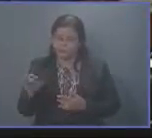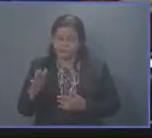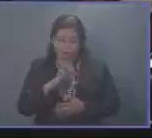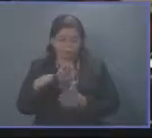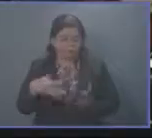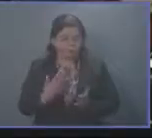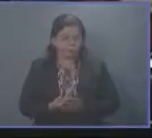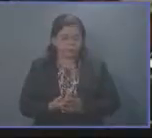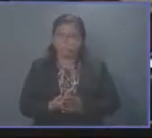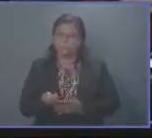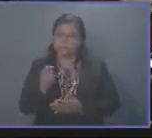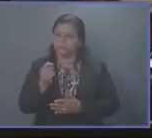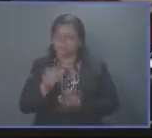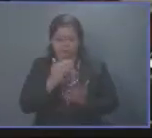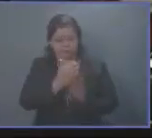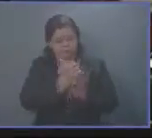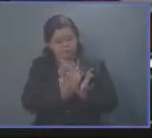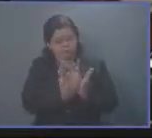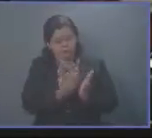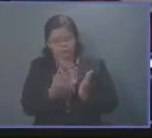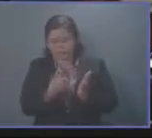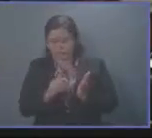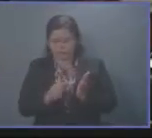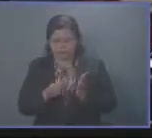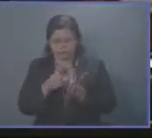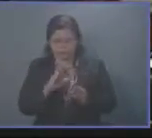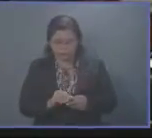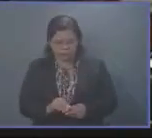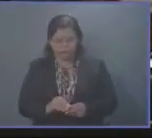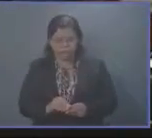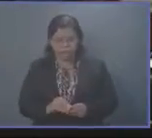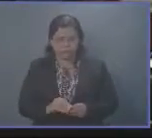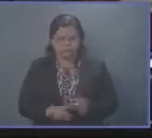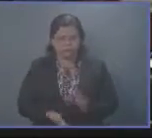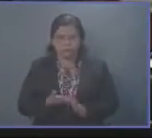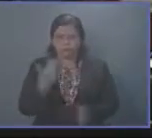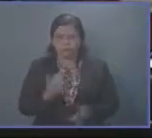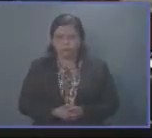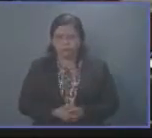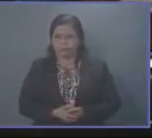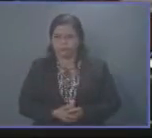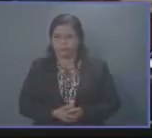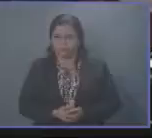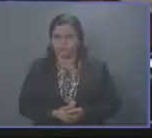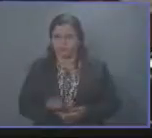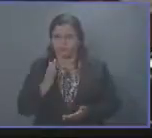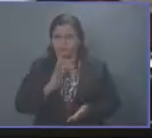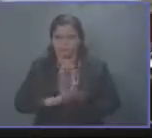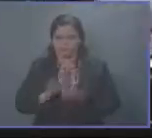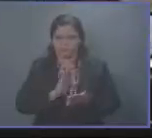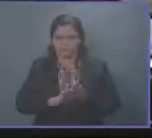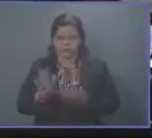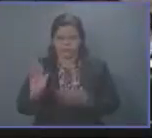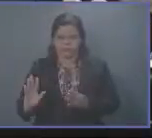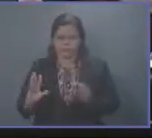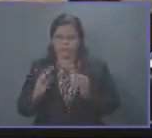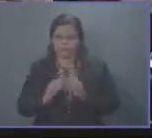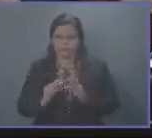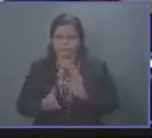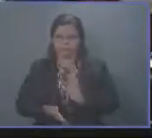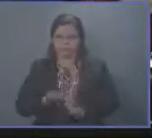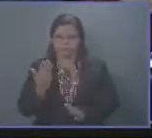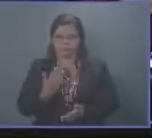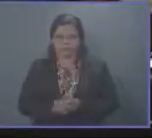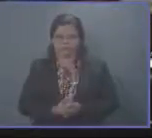estado de cuenta para determinar el pago de dicha obligación, deberá separar las cuotas de estos en el